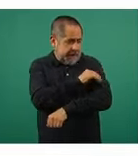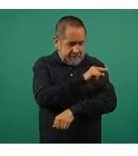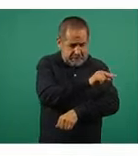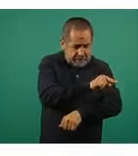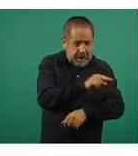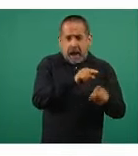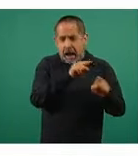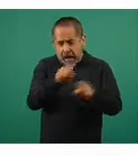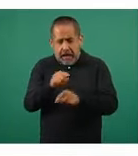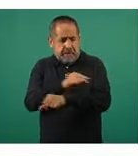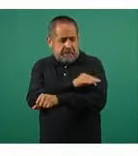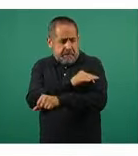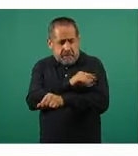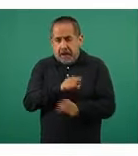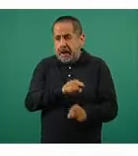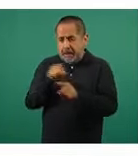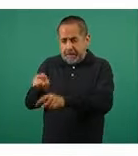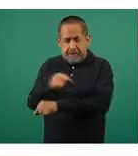la vacuna